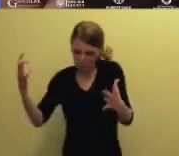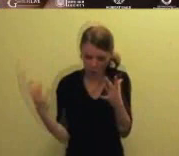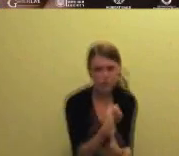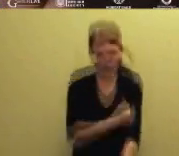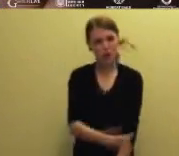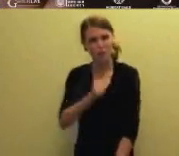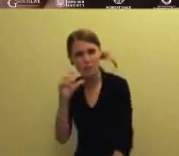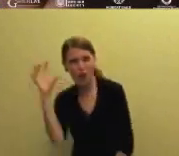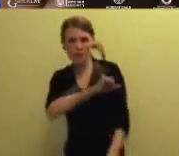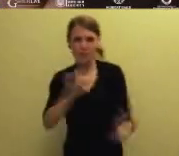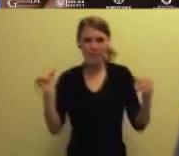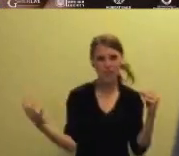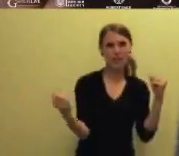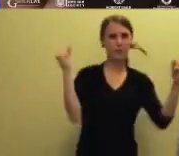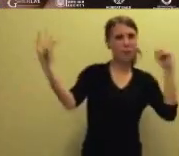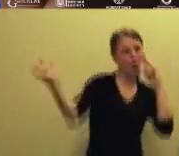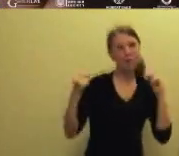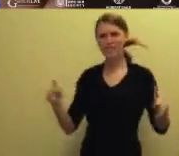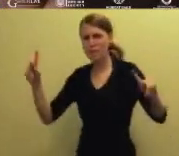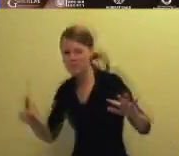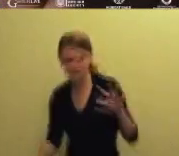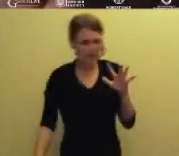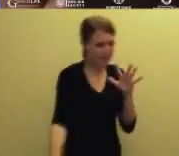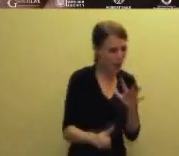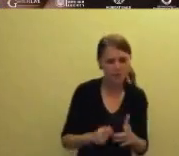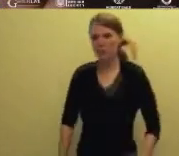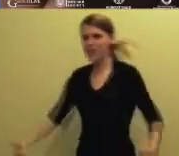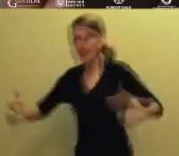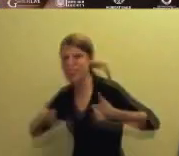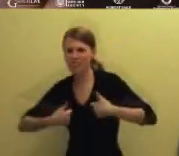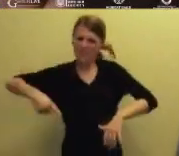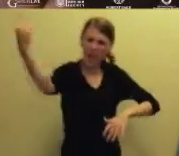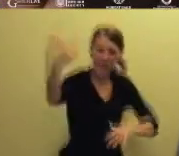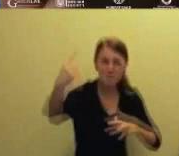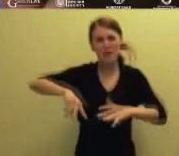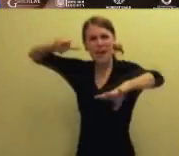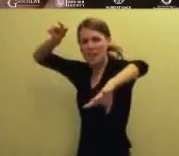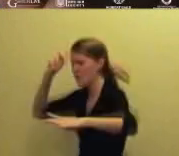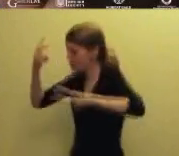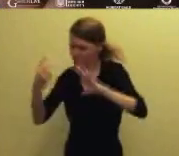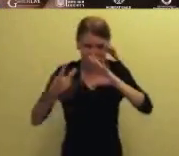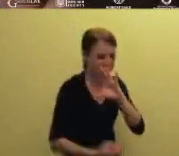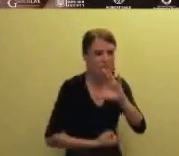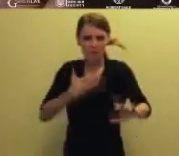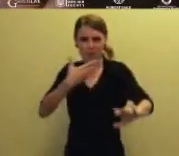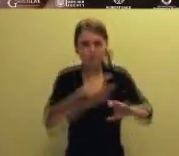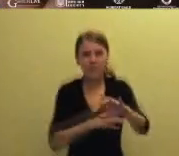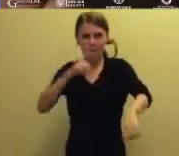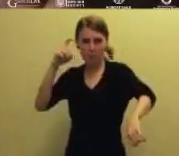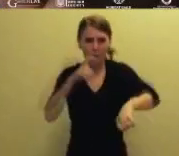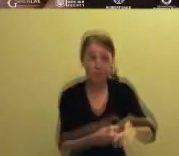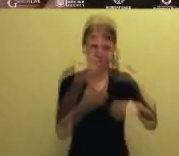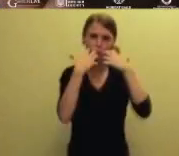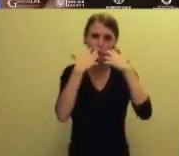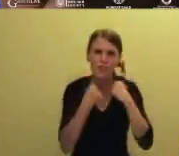las chicas se prostituyen la literalmente van en una especie de parque de camioneros y van pasando a